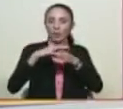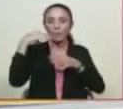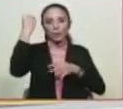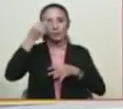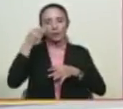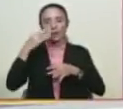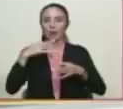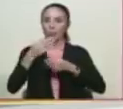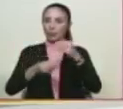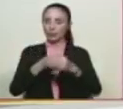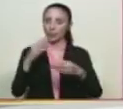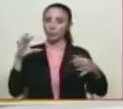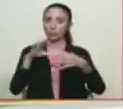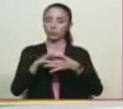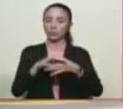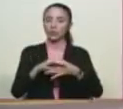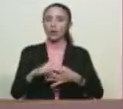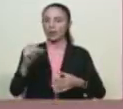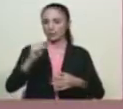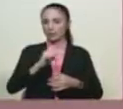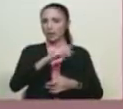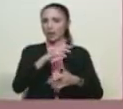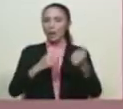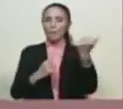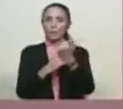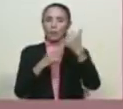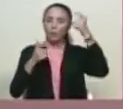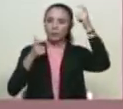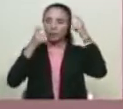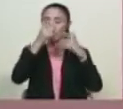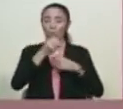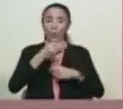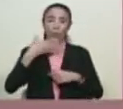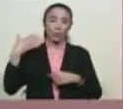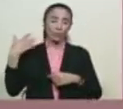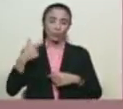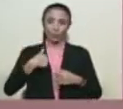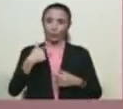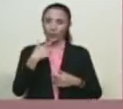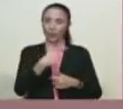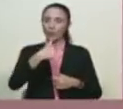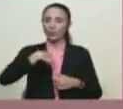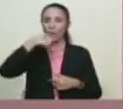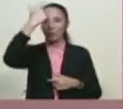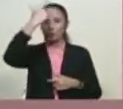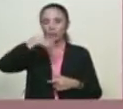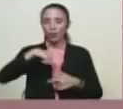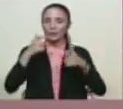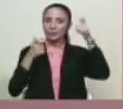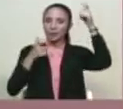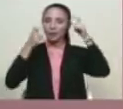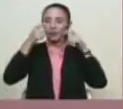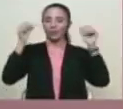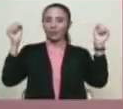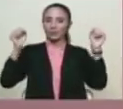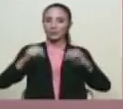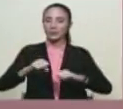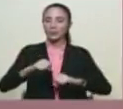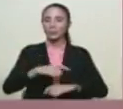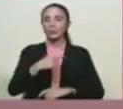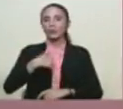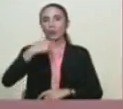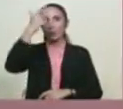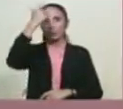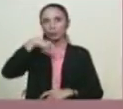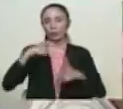Somos bolivarianos porque somos chavistas, ¿sí? Qué orgullo decir, soy chavista, claro que soy chavista,